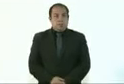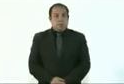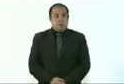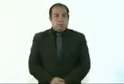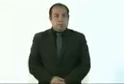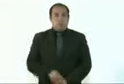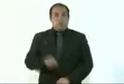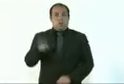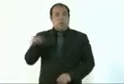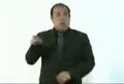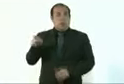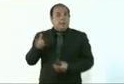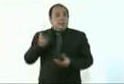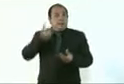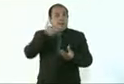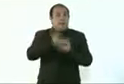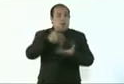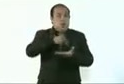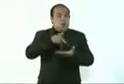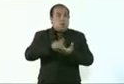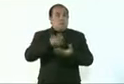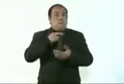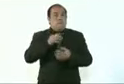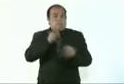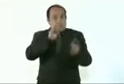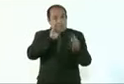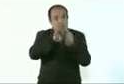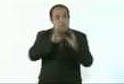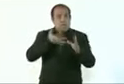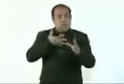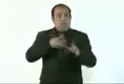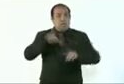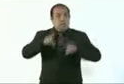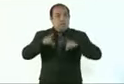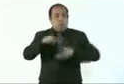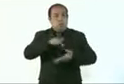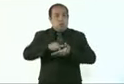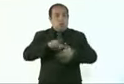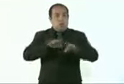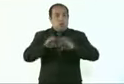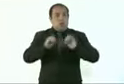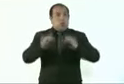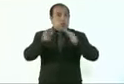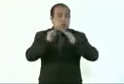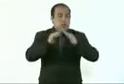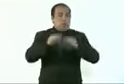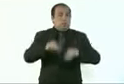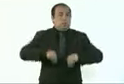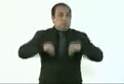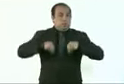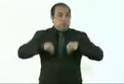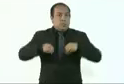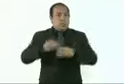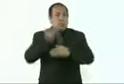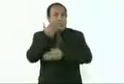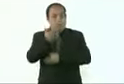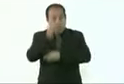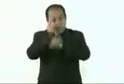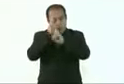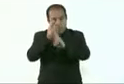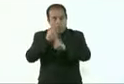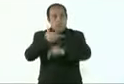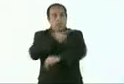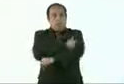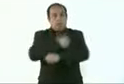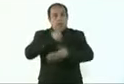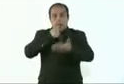acude a la sede que mejor te convenga de acuerdo a tu lugar de trabajo o residencia. Solo te pedimos respetar la vacunación por